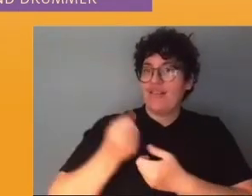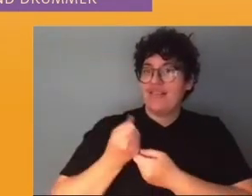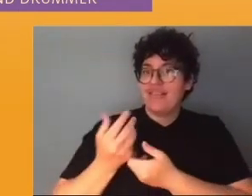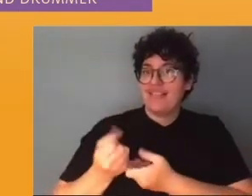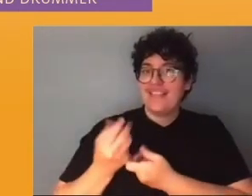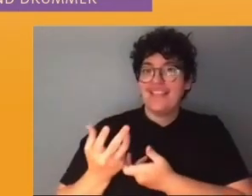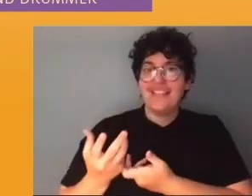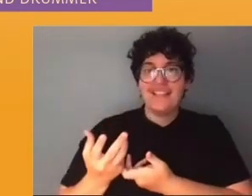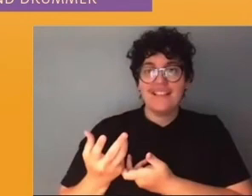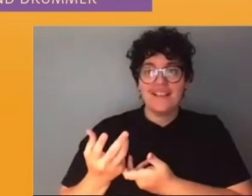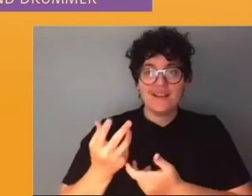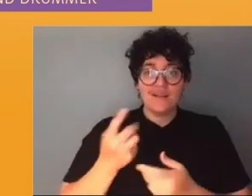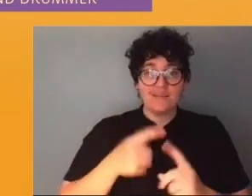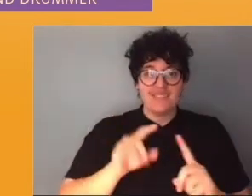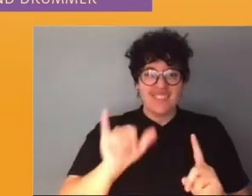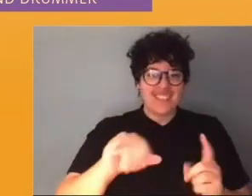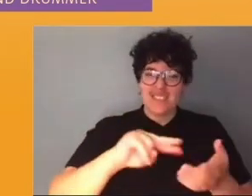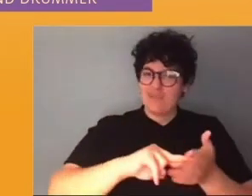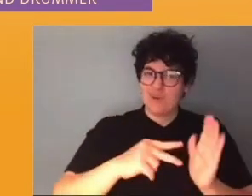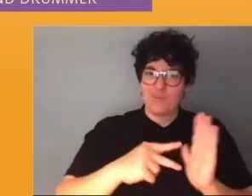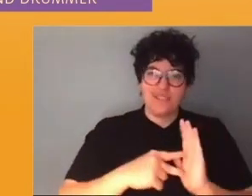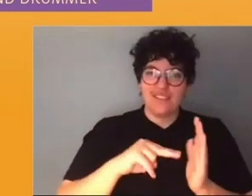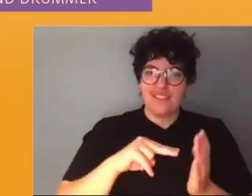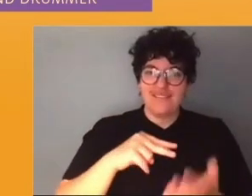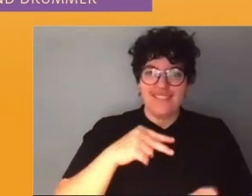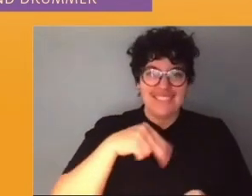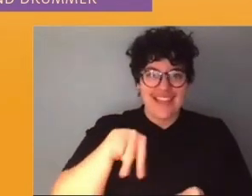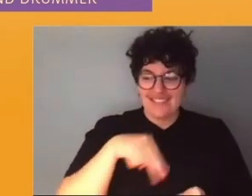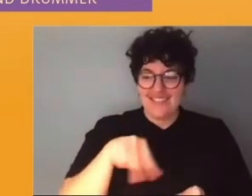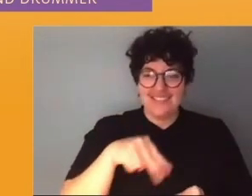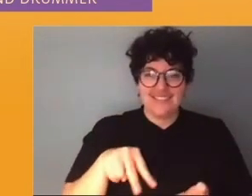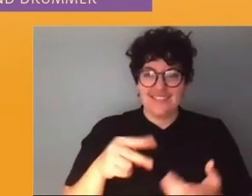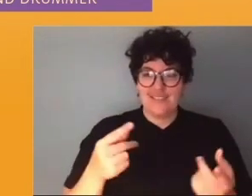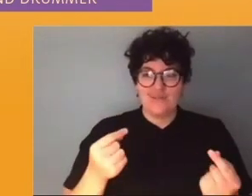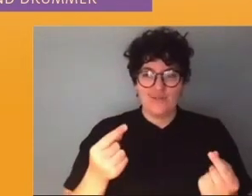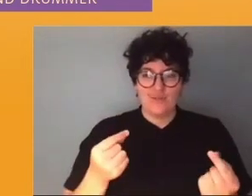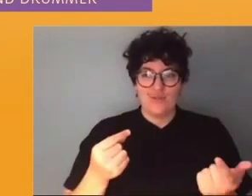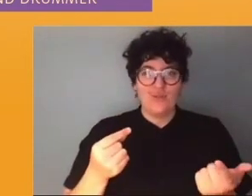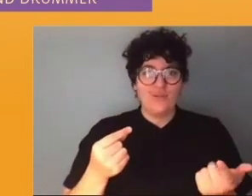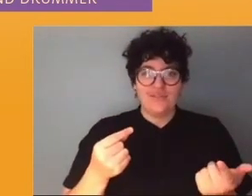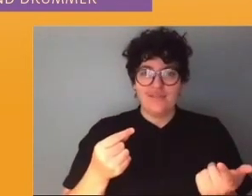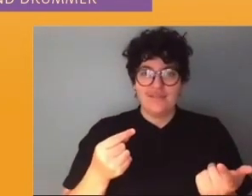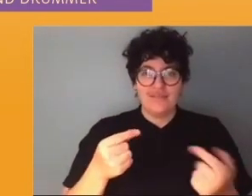ese es todo el punto de la danza, ¿no? El tomar cosas superficiales